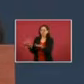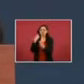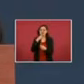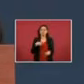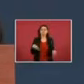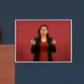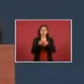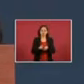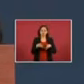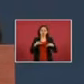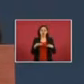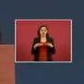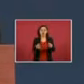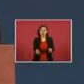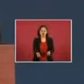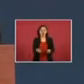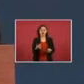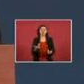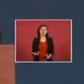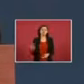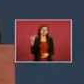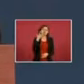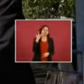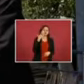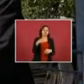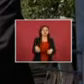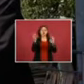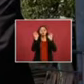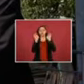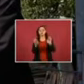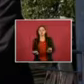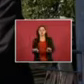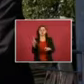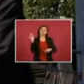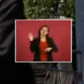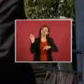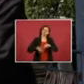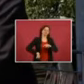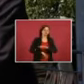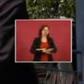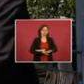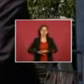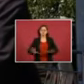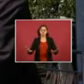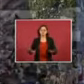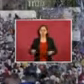de lujos y gastos suntuarios, superfluos en el gobierno.